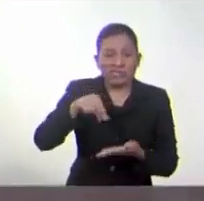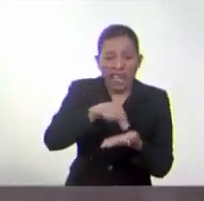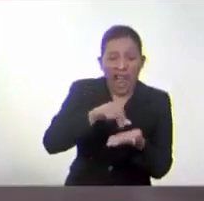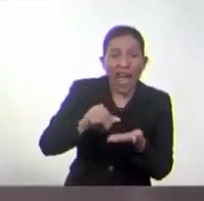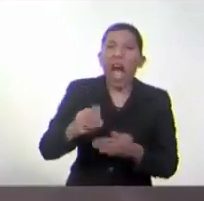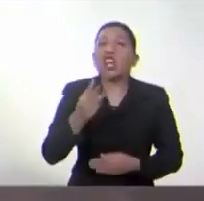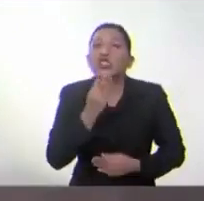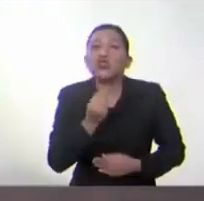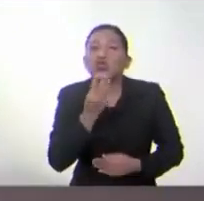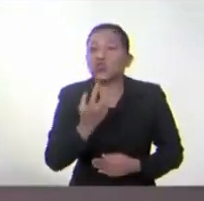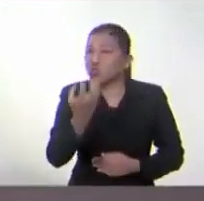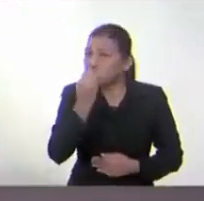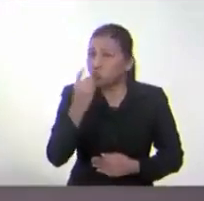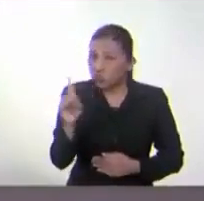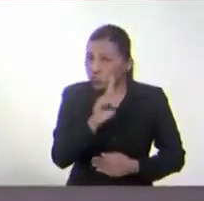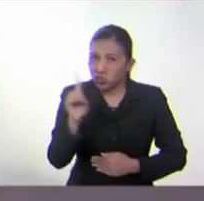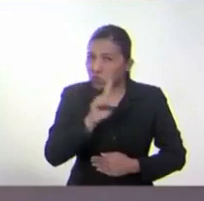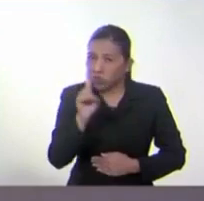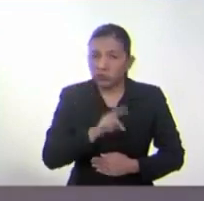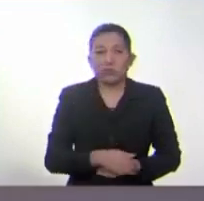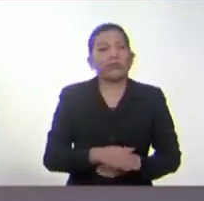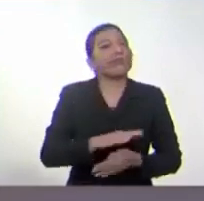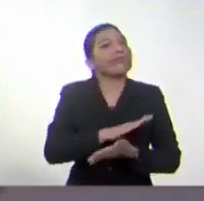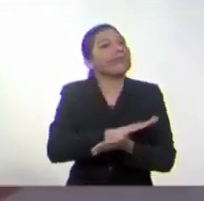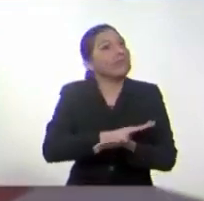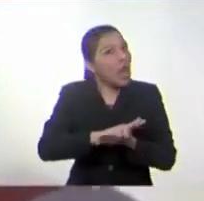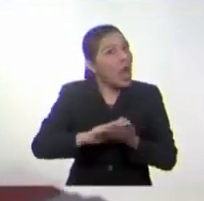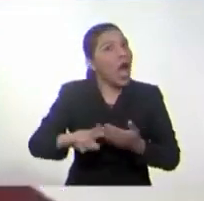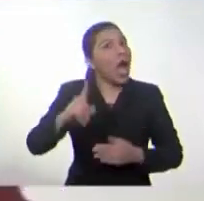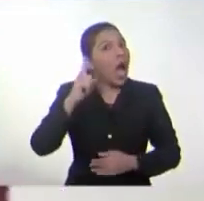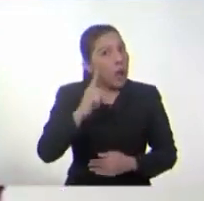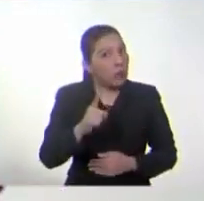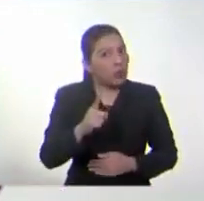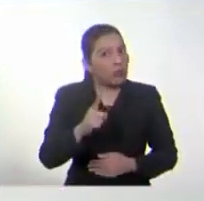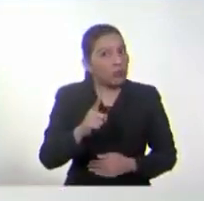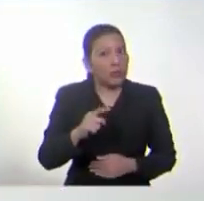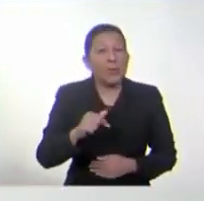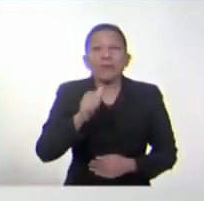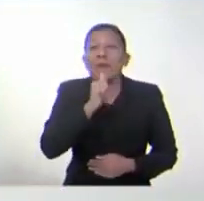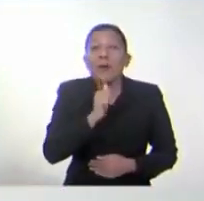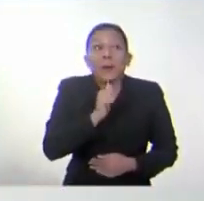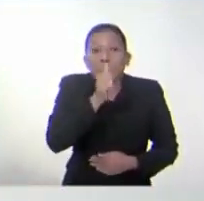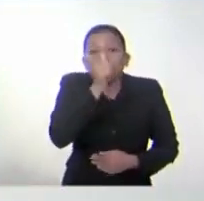azúcares, mantener los hábitos higiénicos y no retener la orina.